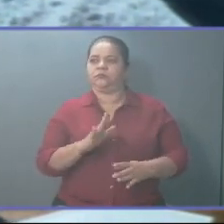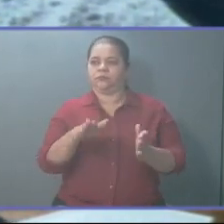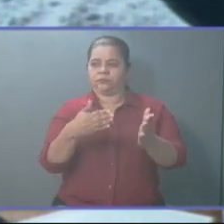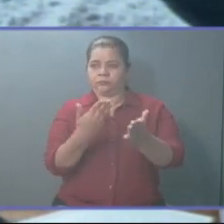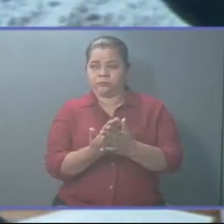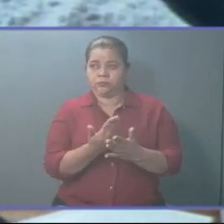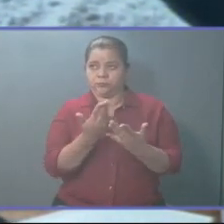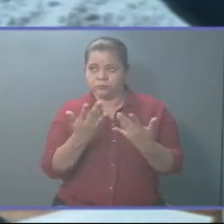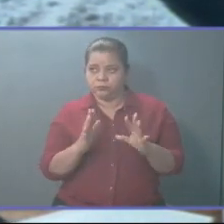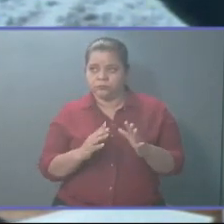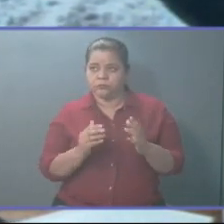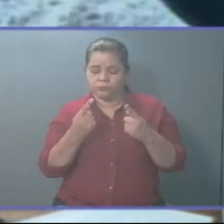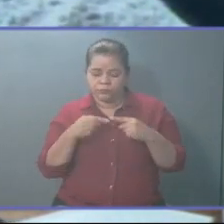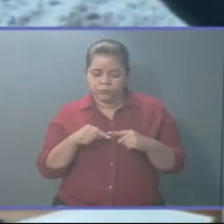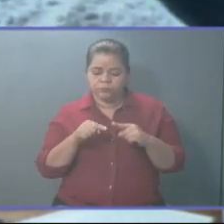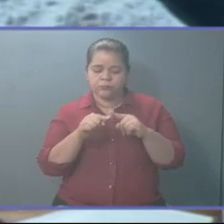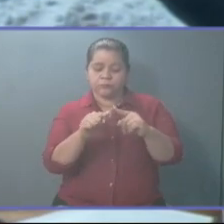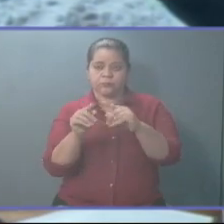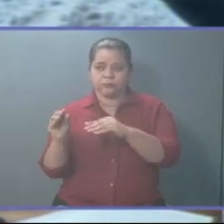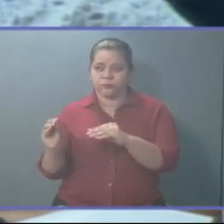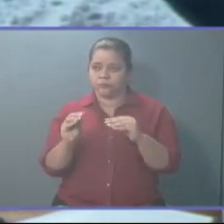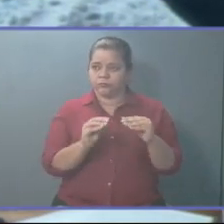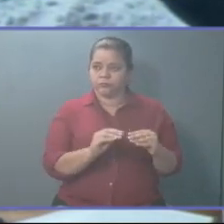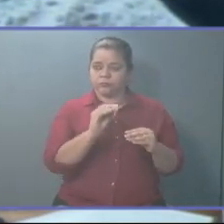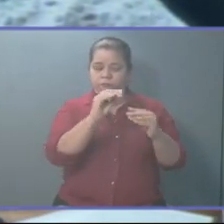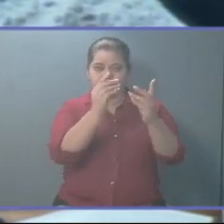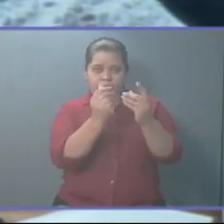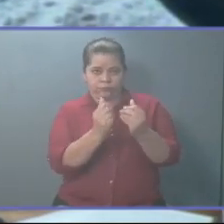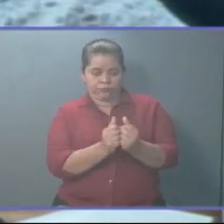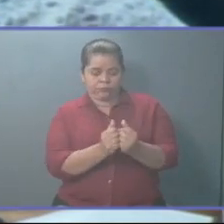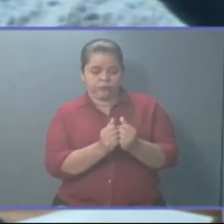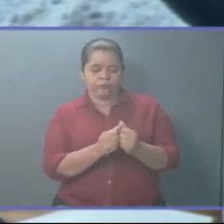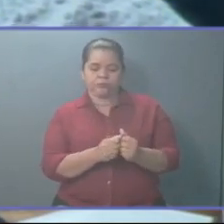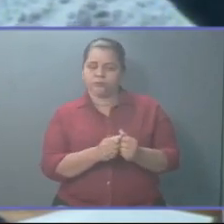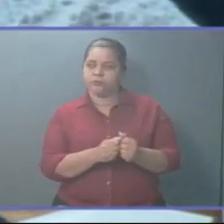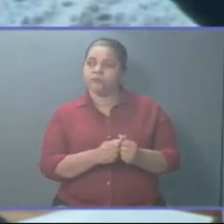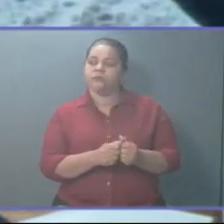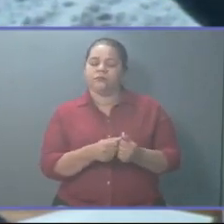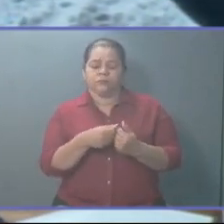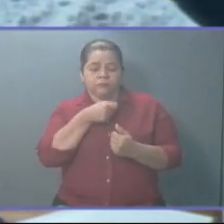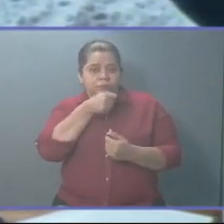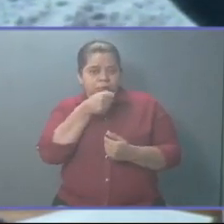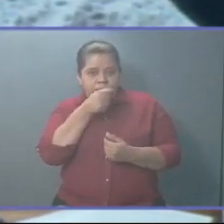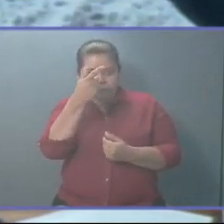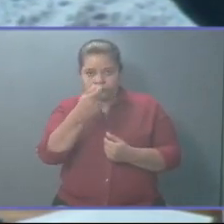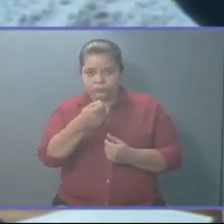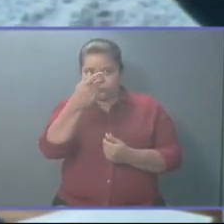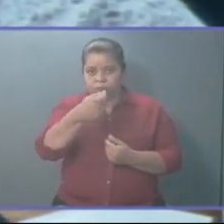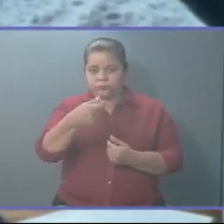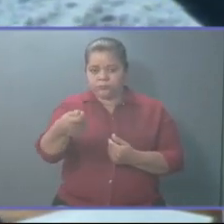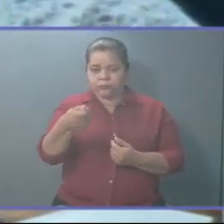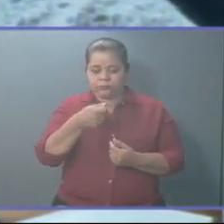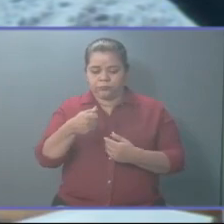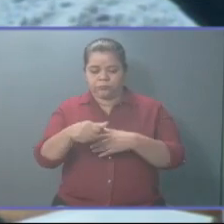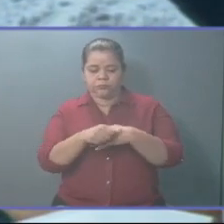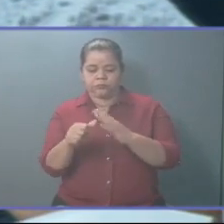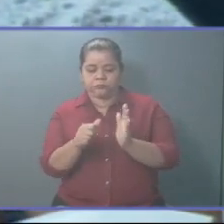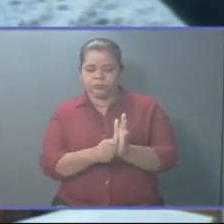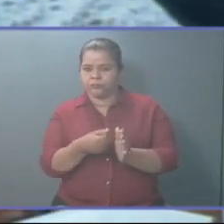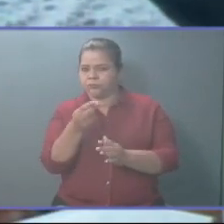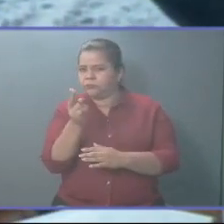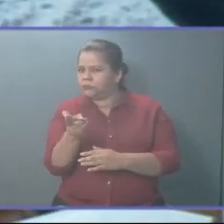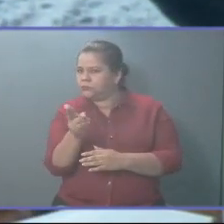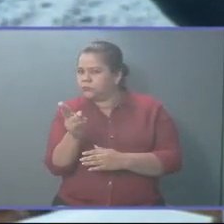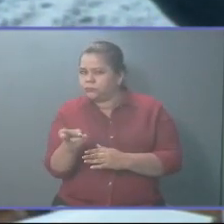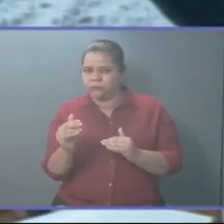de veeduría de seguimiento de la administración y ejecución de los referidos fondos, prácticamente es el mismo. Dar informes mensuales a la Asamblea Legislativa, dice prácticamente lo